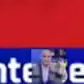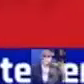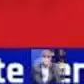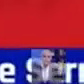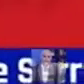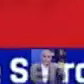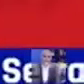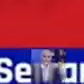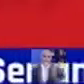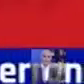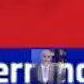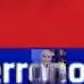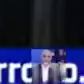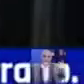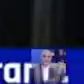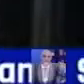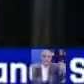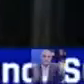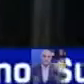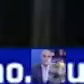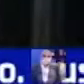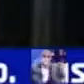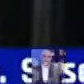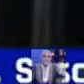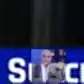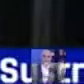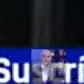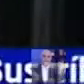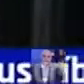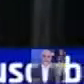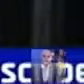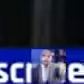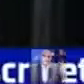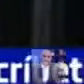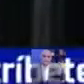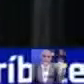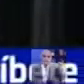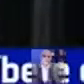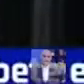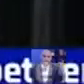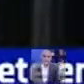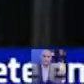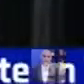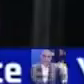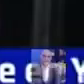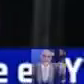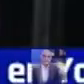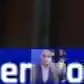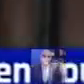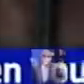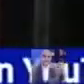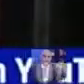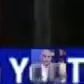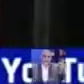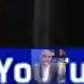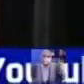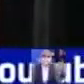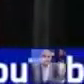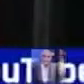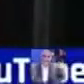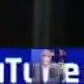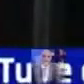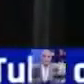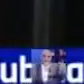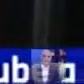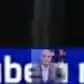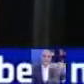muchas ocasiones a la presidenta de Mexicanos contra la Corrupción y la Impunidad, la mujer que se quedó, entre comillas, se